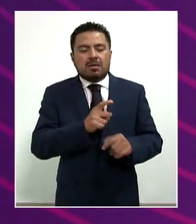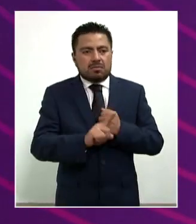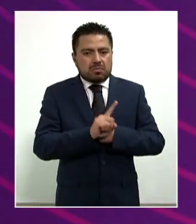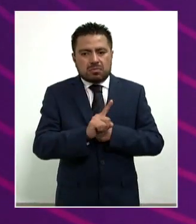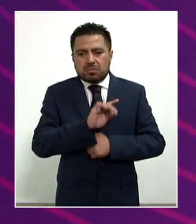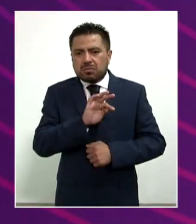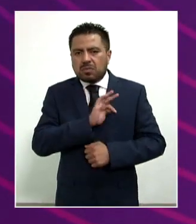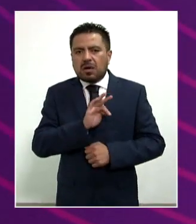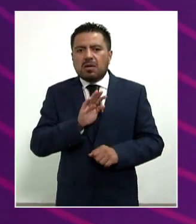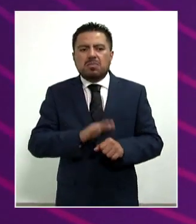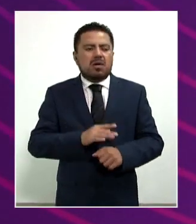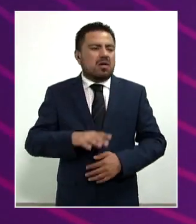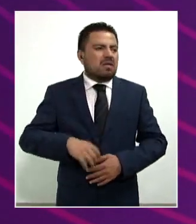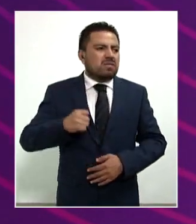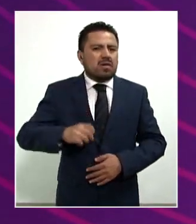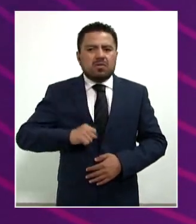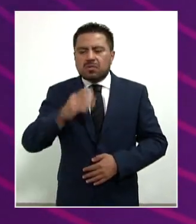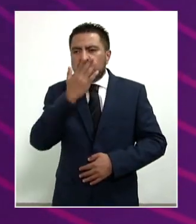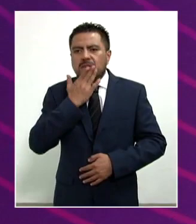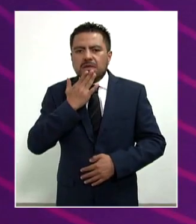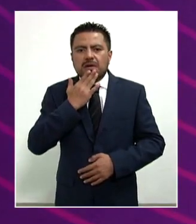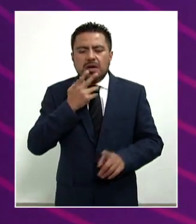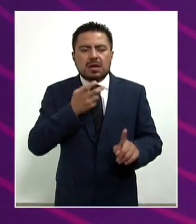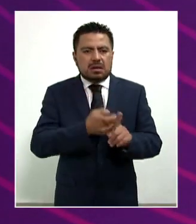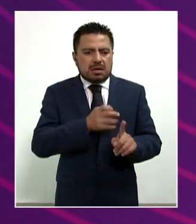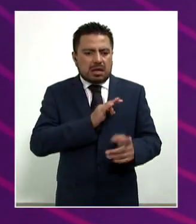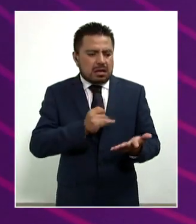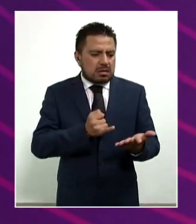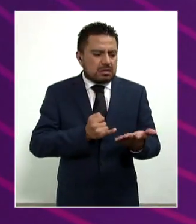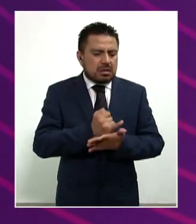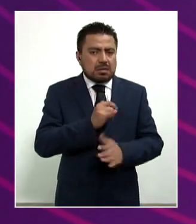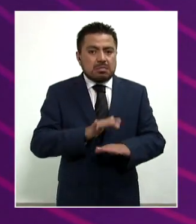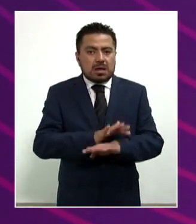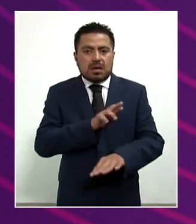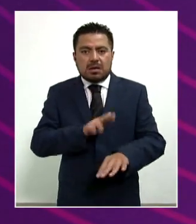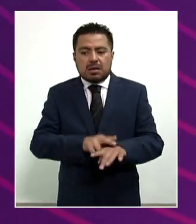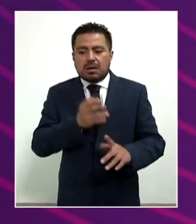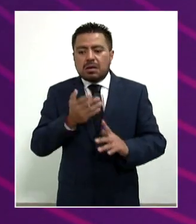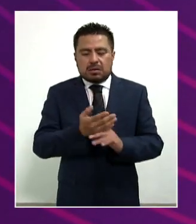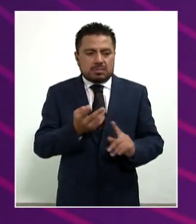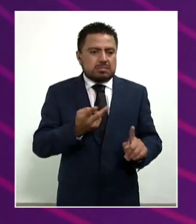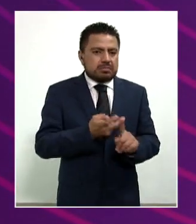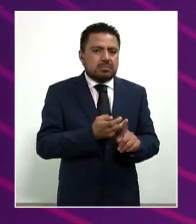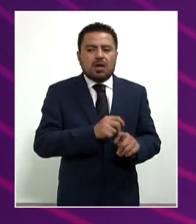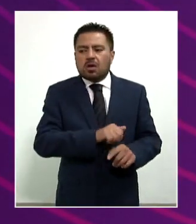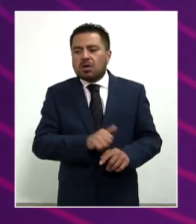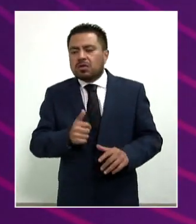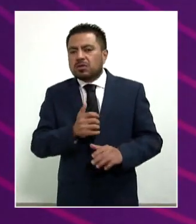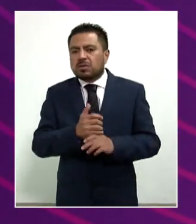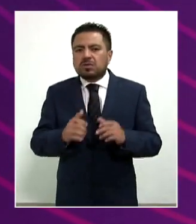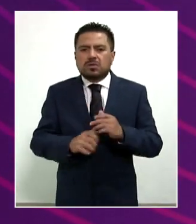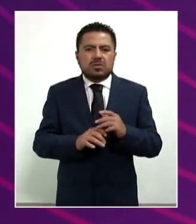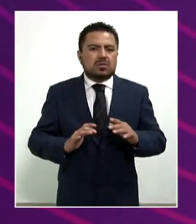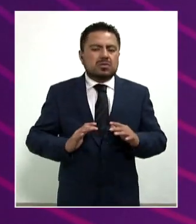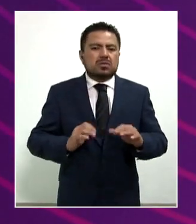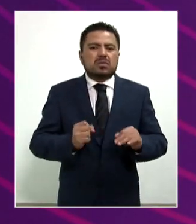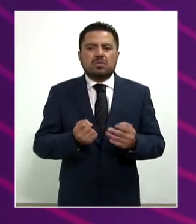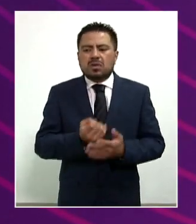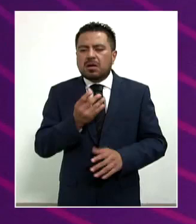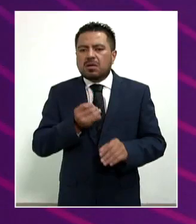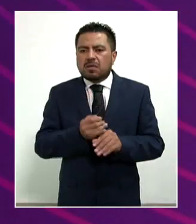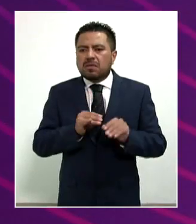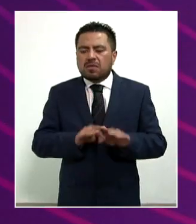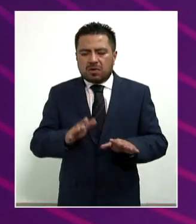problema, porque entonces no es de echarle ganas, es de que traes una determinación muy grande. Eso es una parte. Y la otra, que surgen de los nuevos datos que